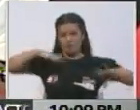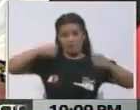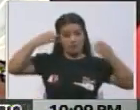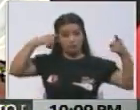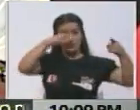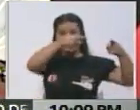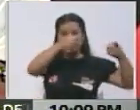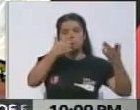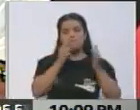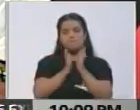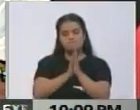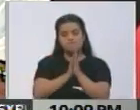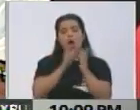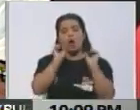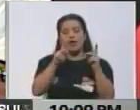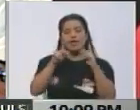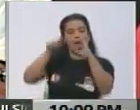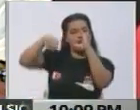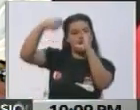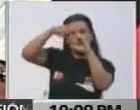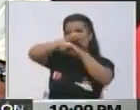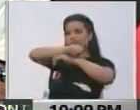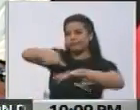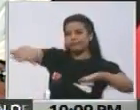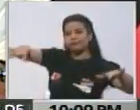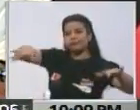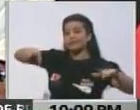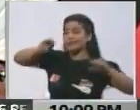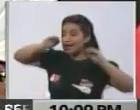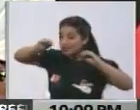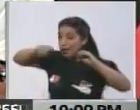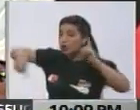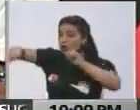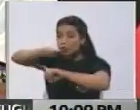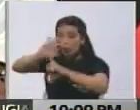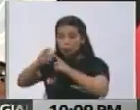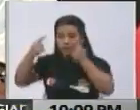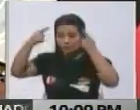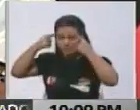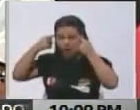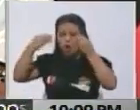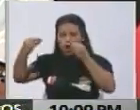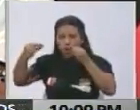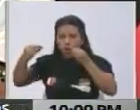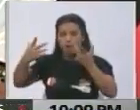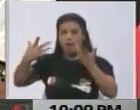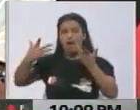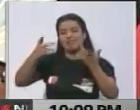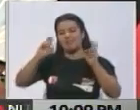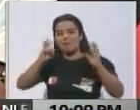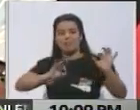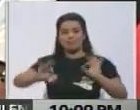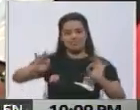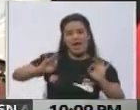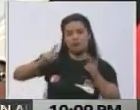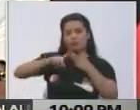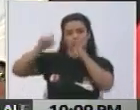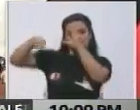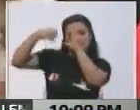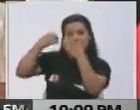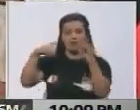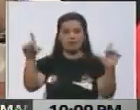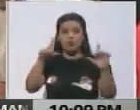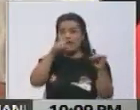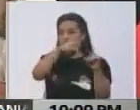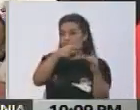forma de ser, vestir, moverse, bailar y cantar. ¿A través de qué? De la industria del espectáculo, el cine y la televisión.